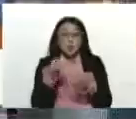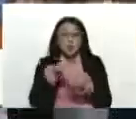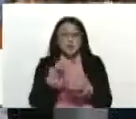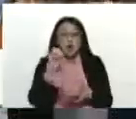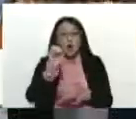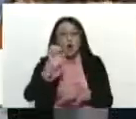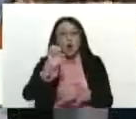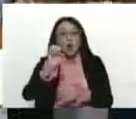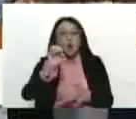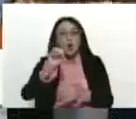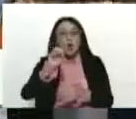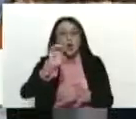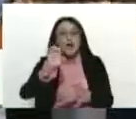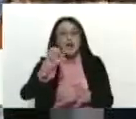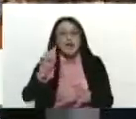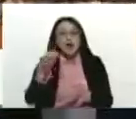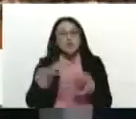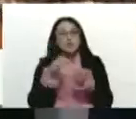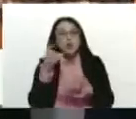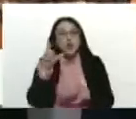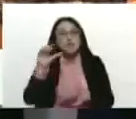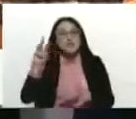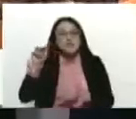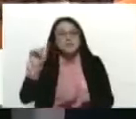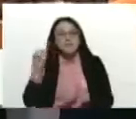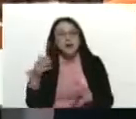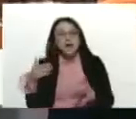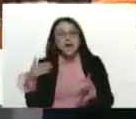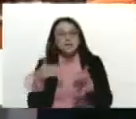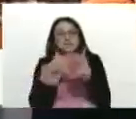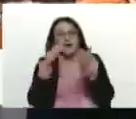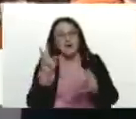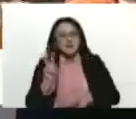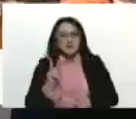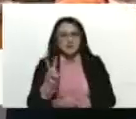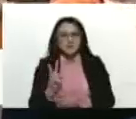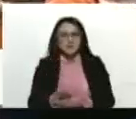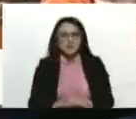la oea llamado el grupo de Lima para atacar a nuestro país